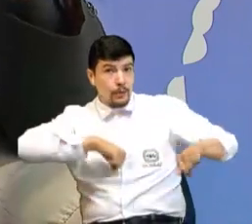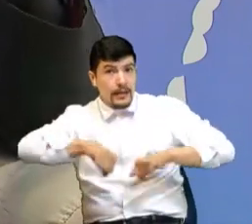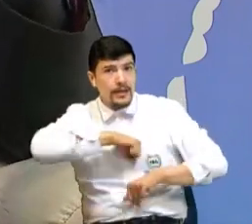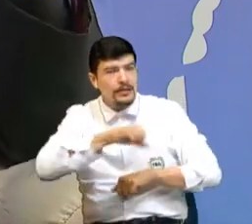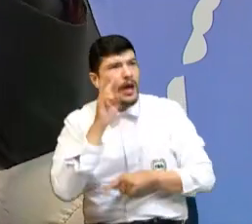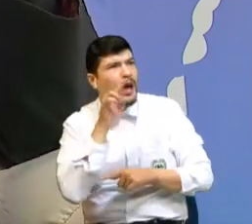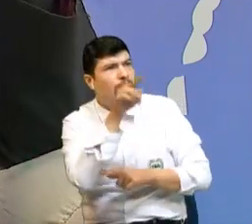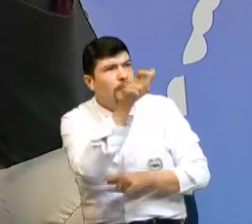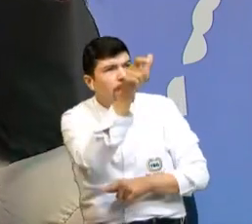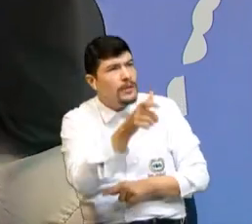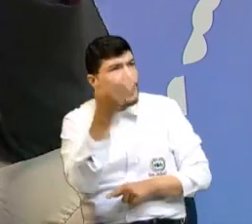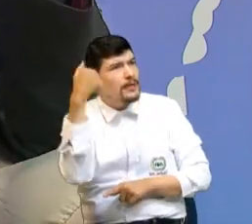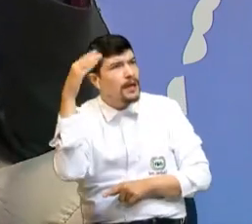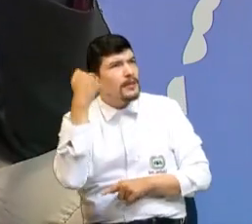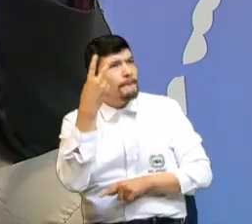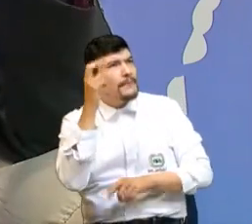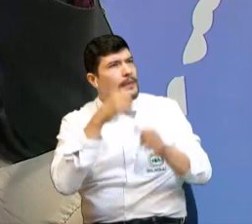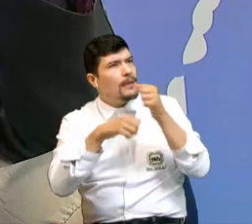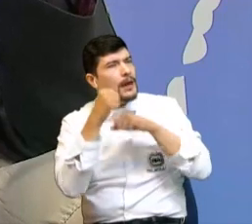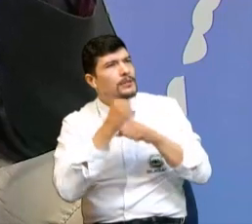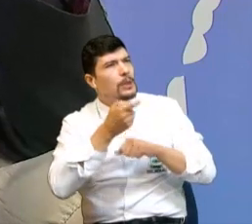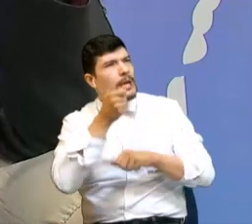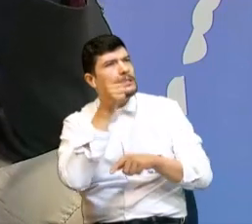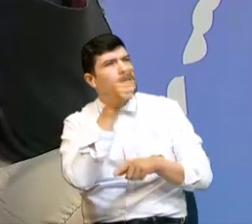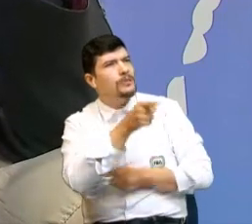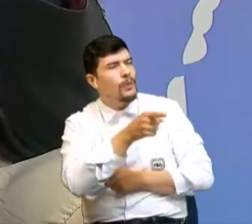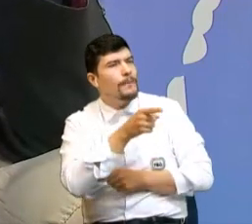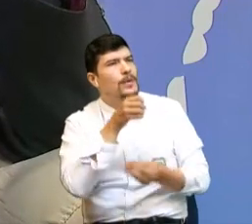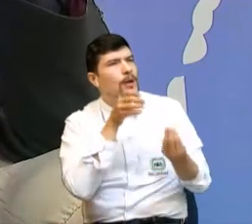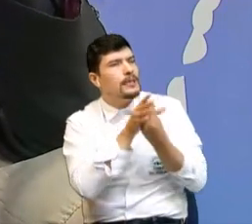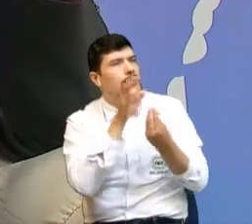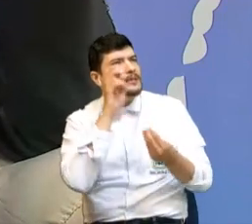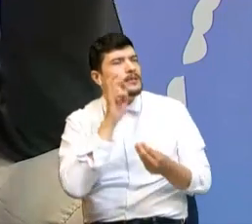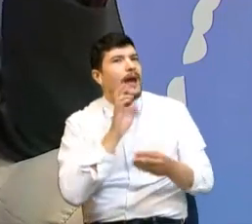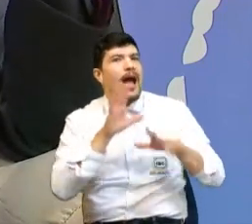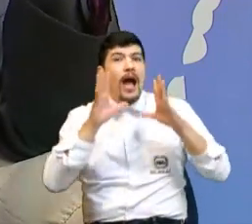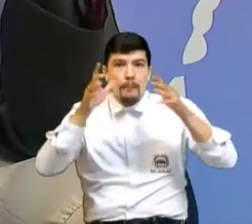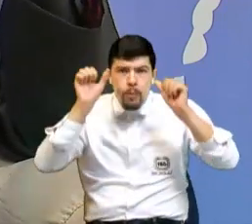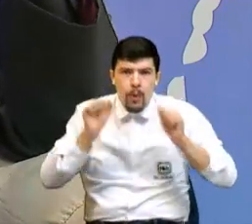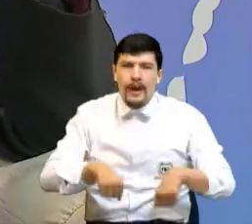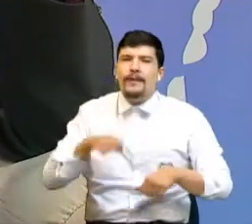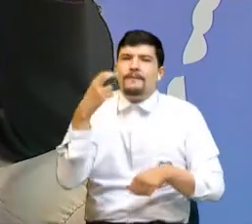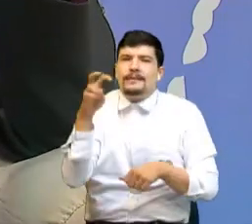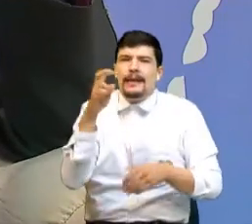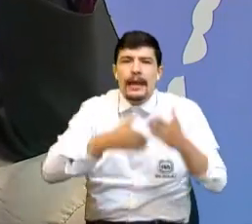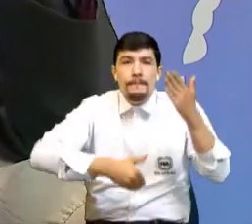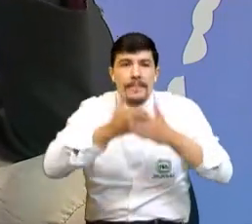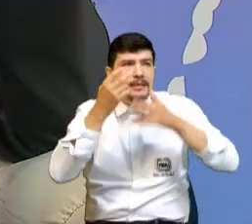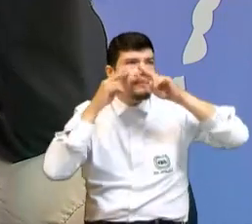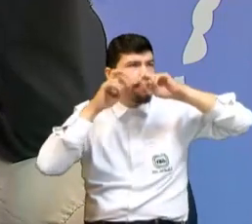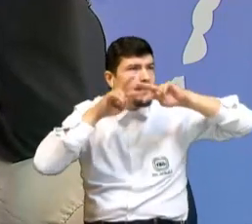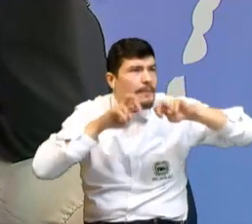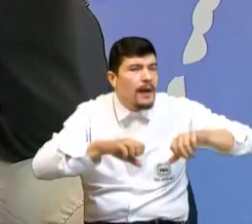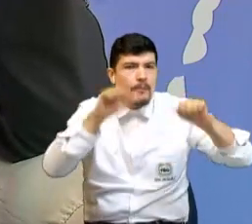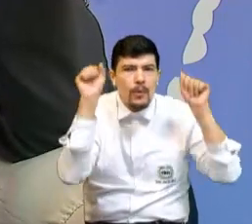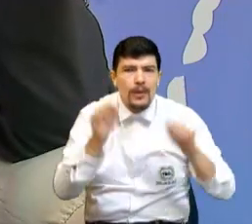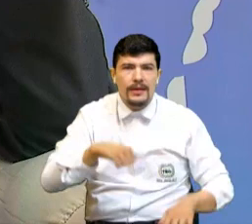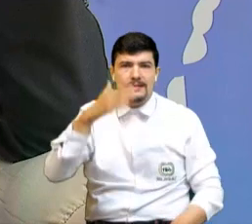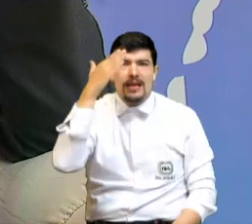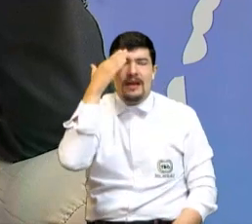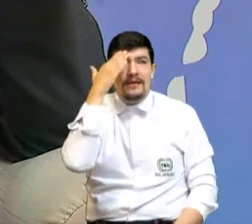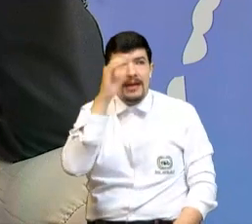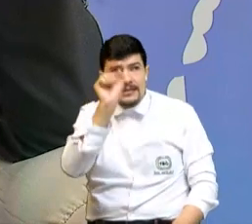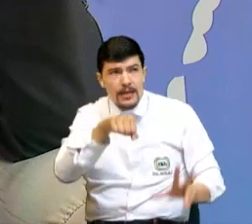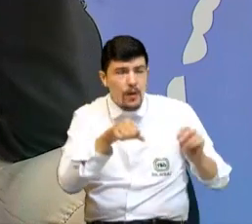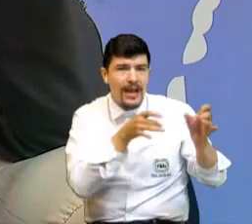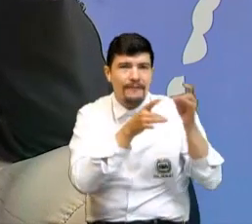determine la fiscalía realmente si qué conductas respecto de quienes puede existir la prescripción de la